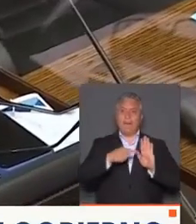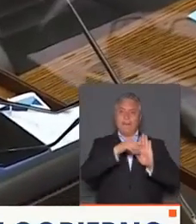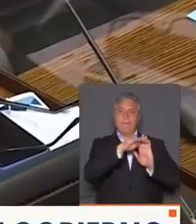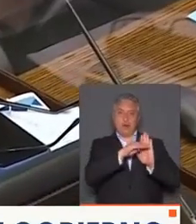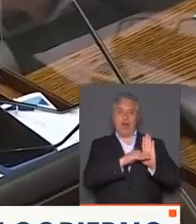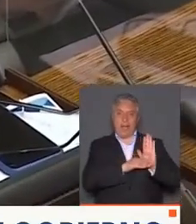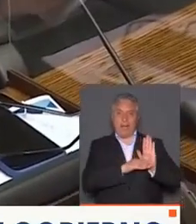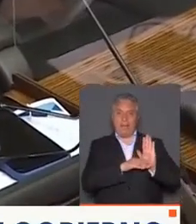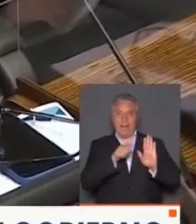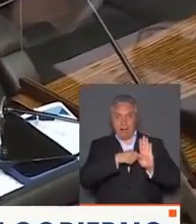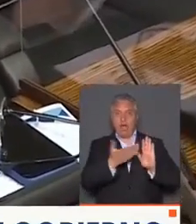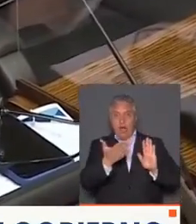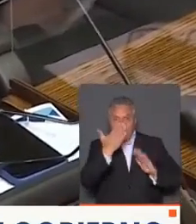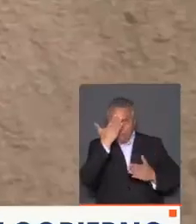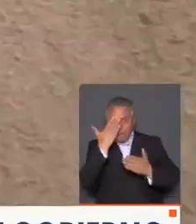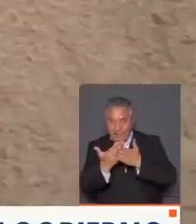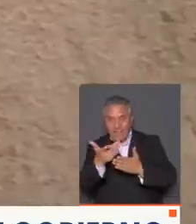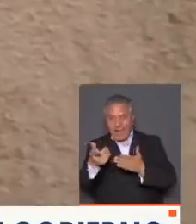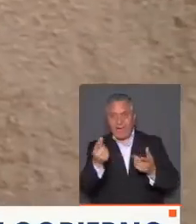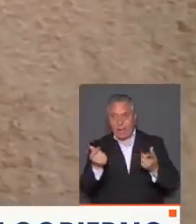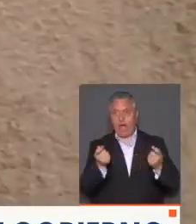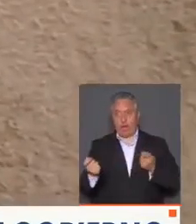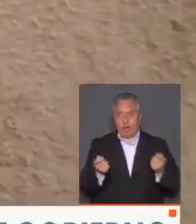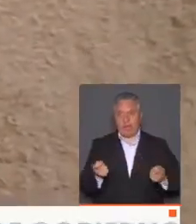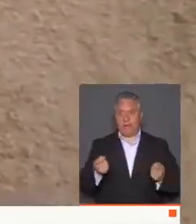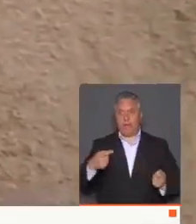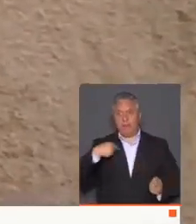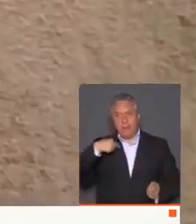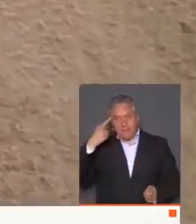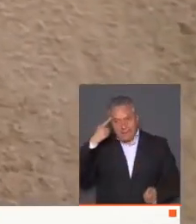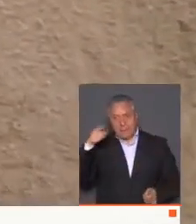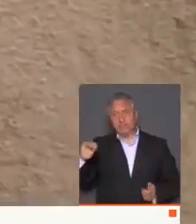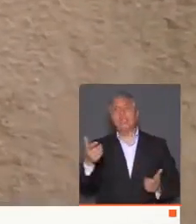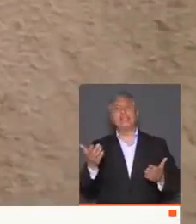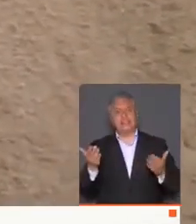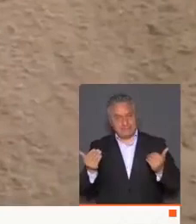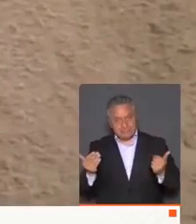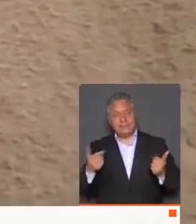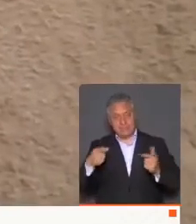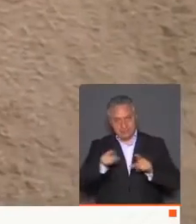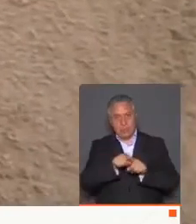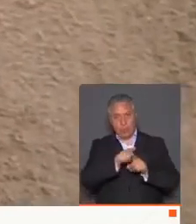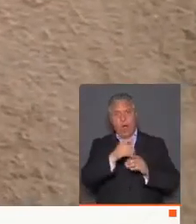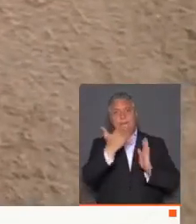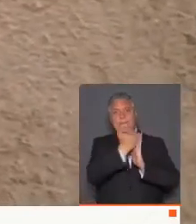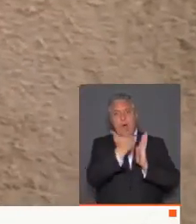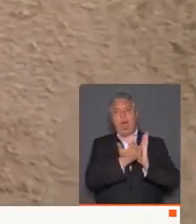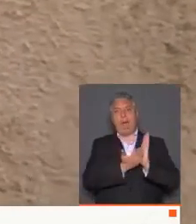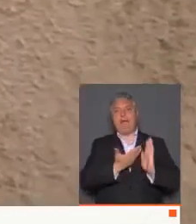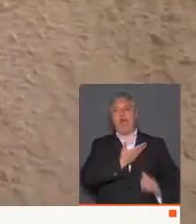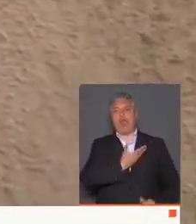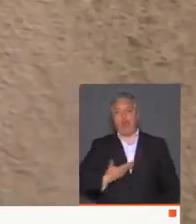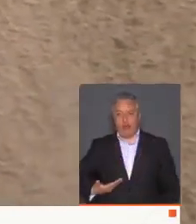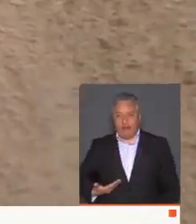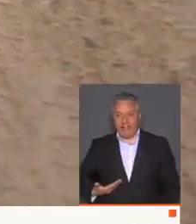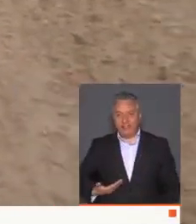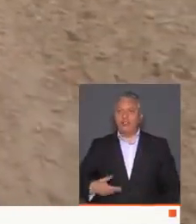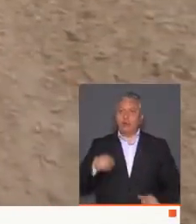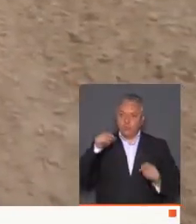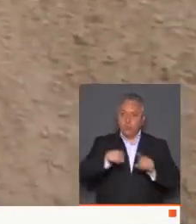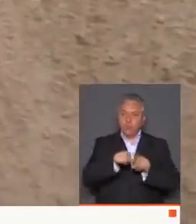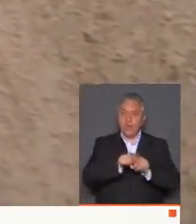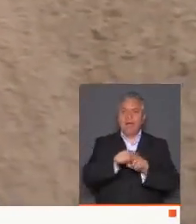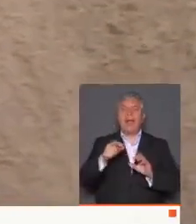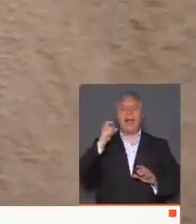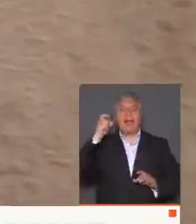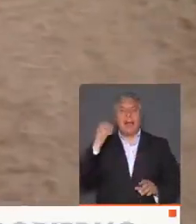el momento económico y creemos que es más necesario que nunca avanzar en la ejecución del programa de gobierno para mejorar la calidad de vida